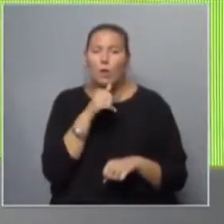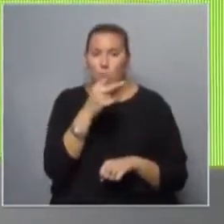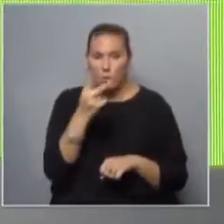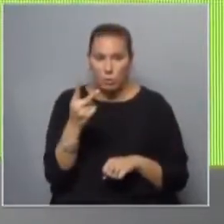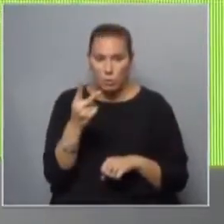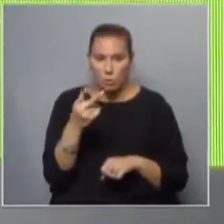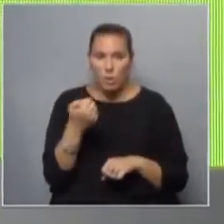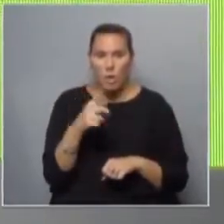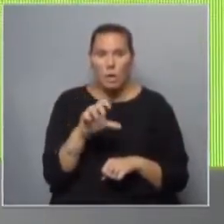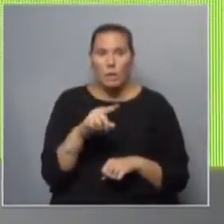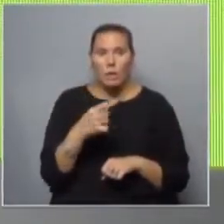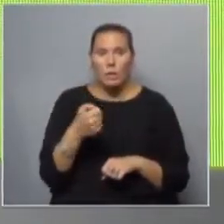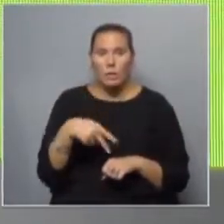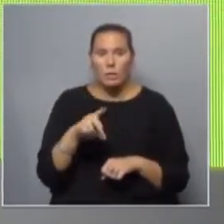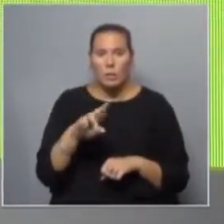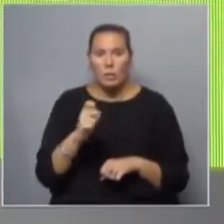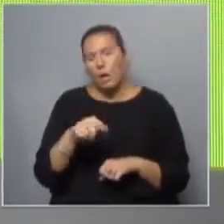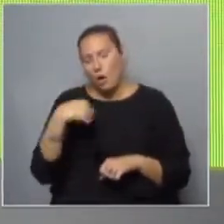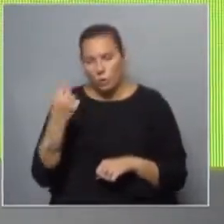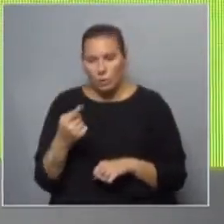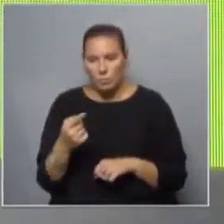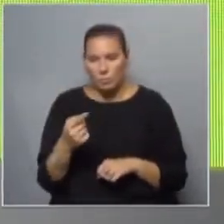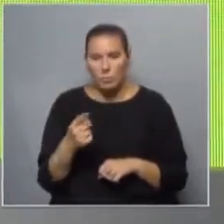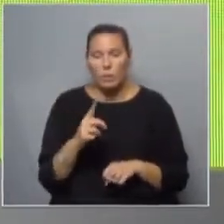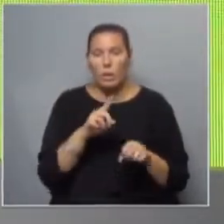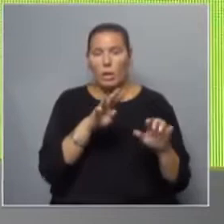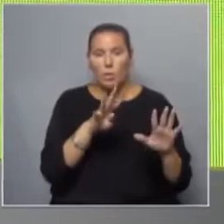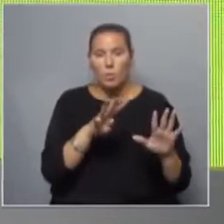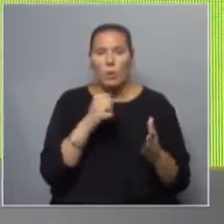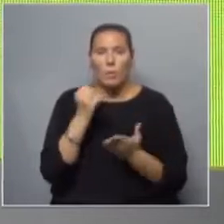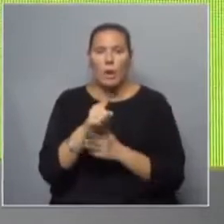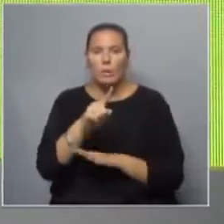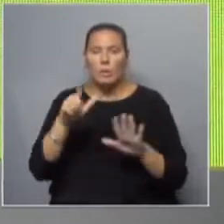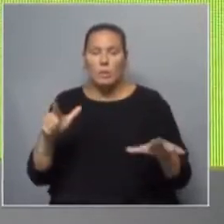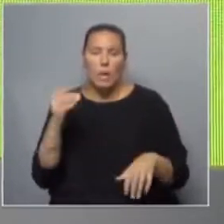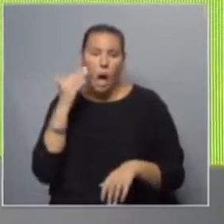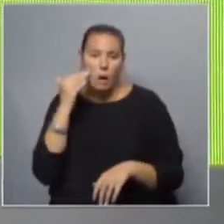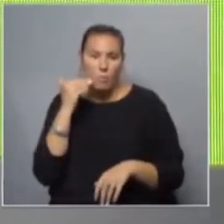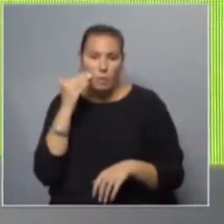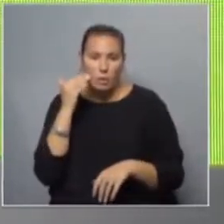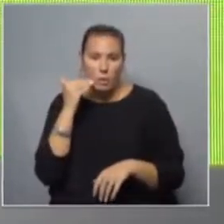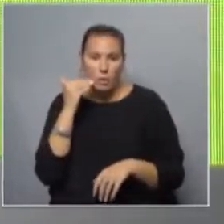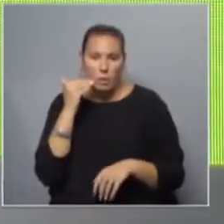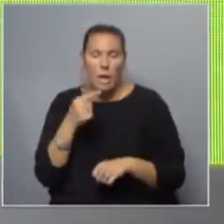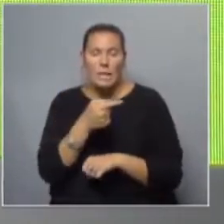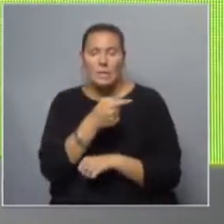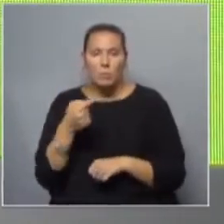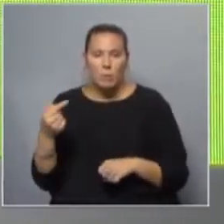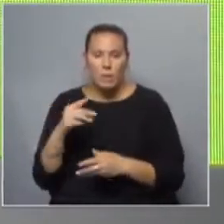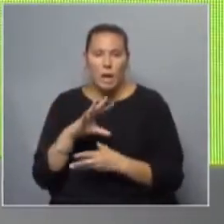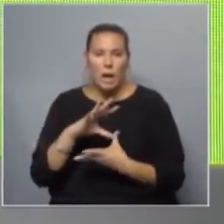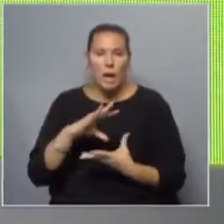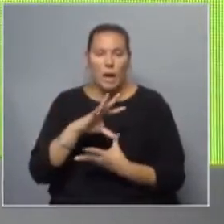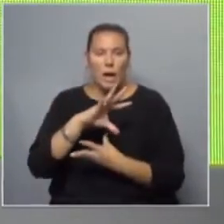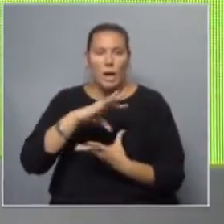dos, Alexandra tiene otras, pero por ejemplo, del 9 al 17 de abril es la semana del geoturismo, la séptima semana